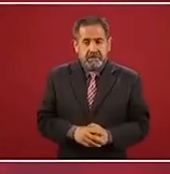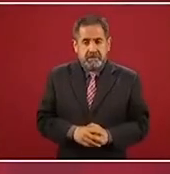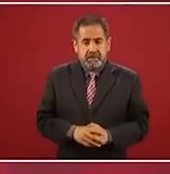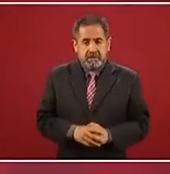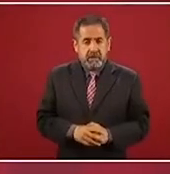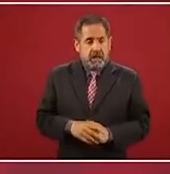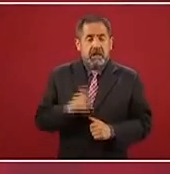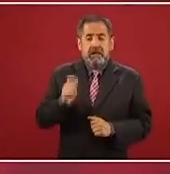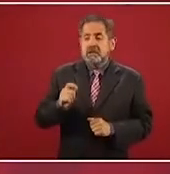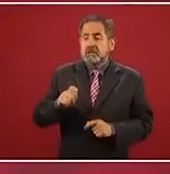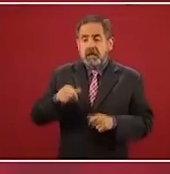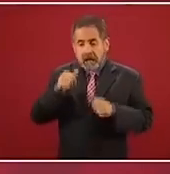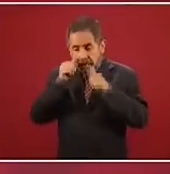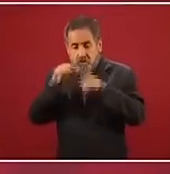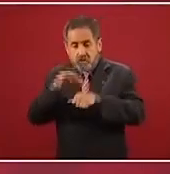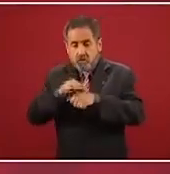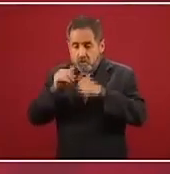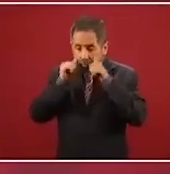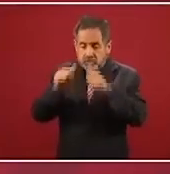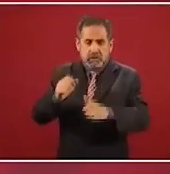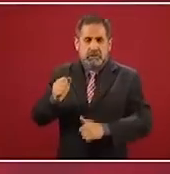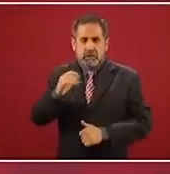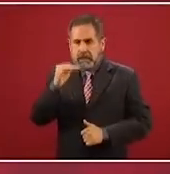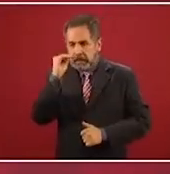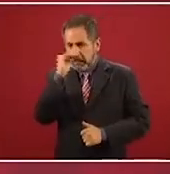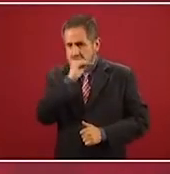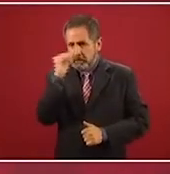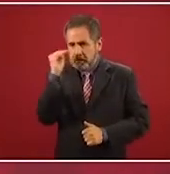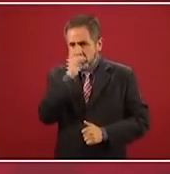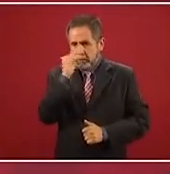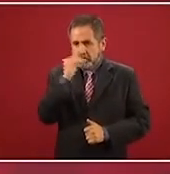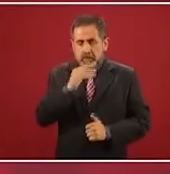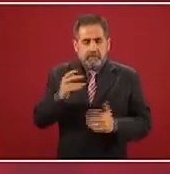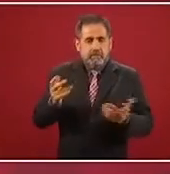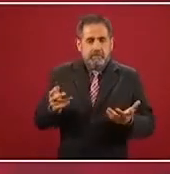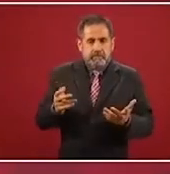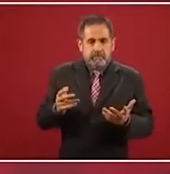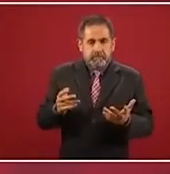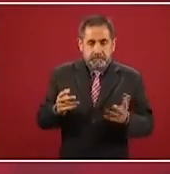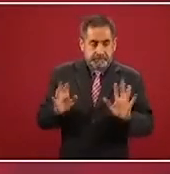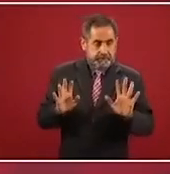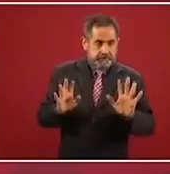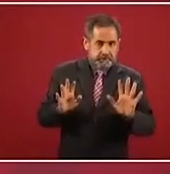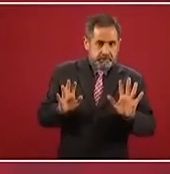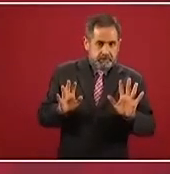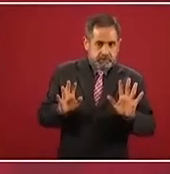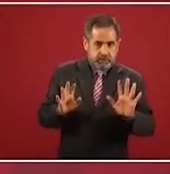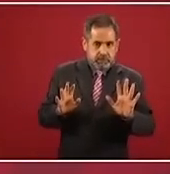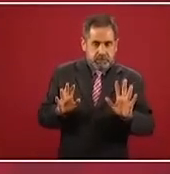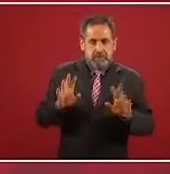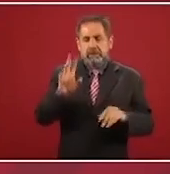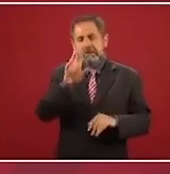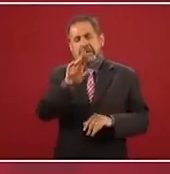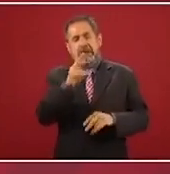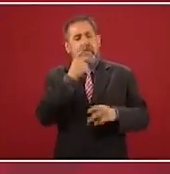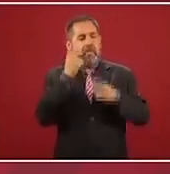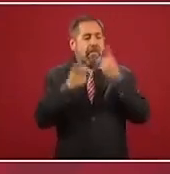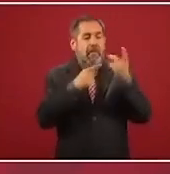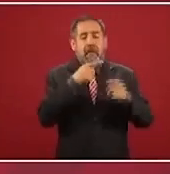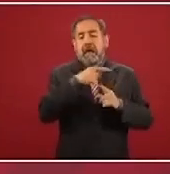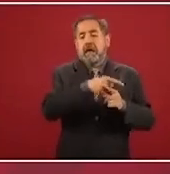es gratuita la atención médica, y no me vayan a salir que los